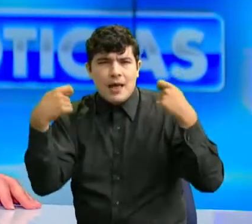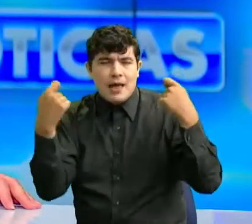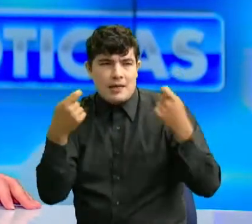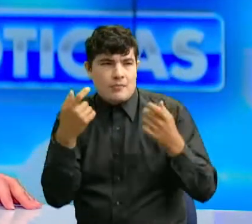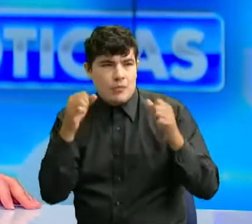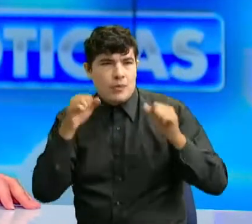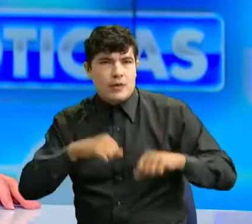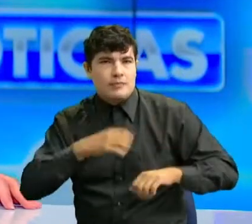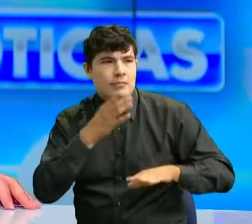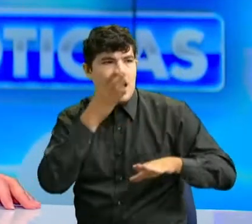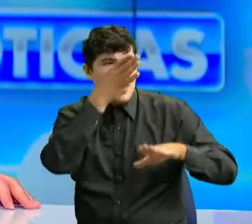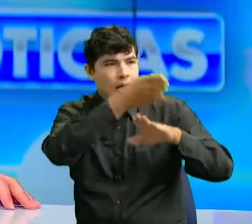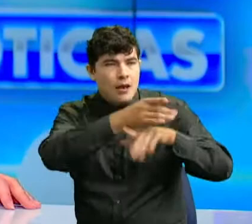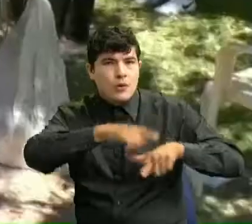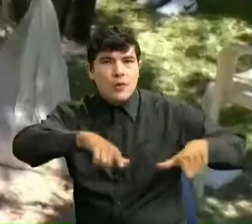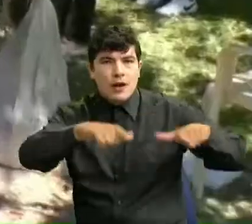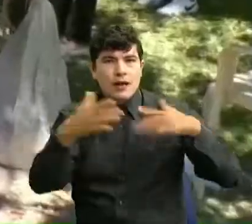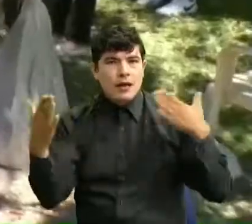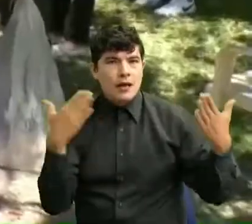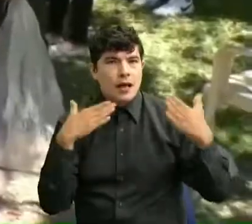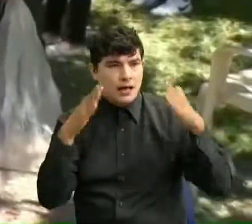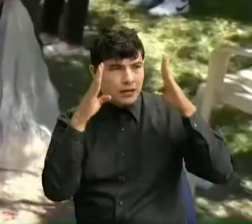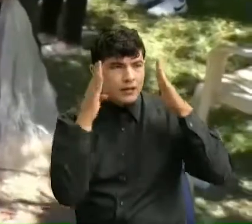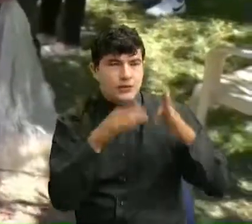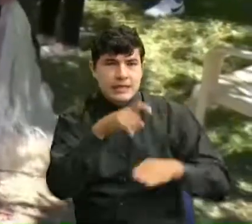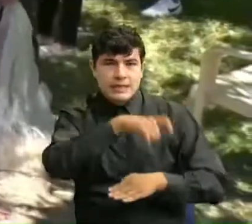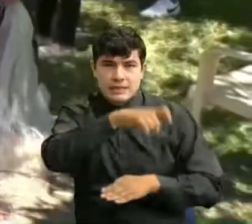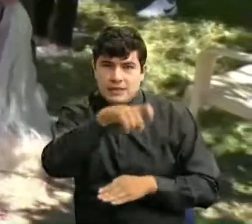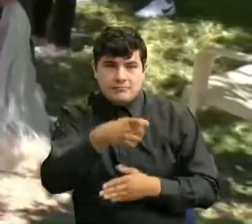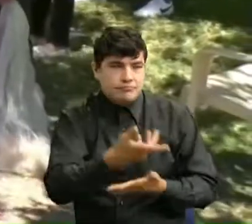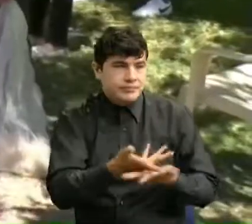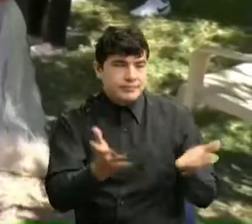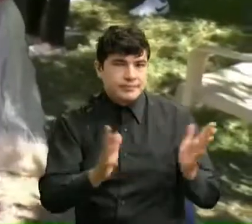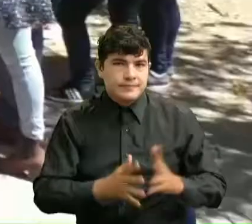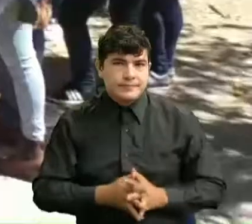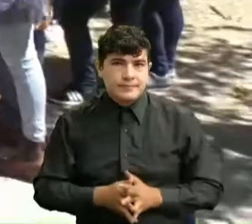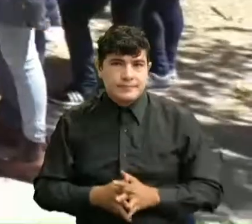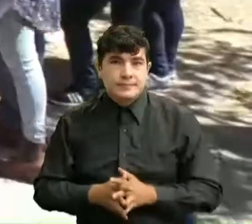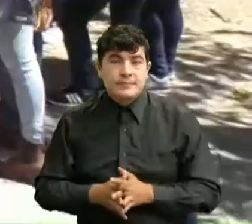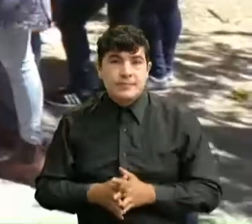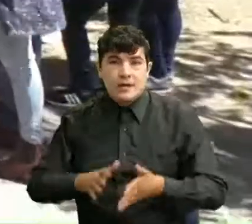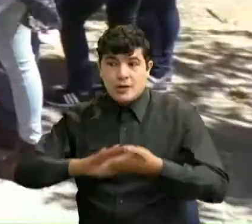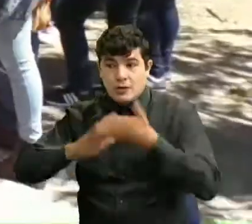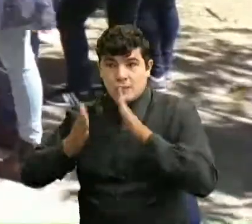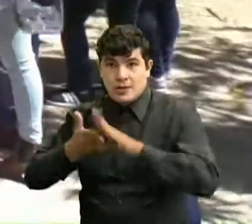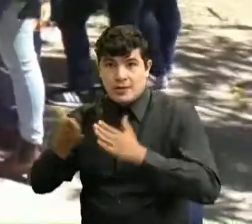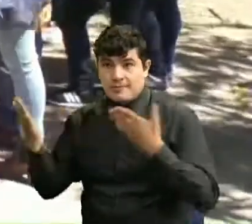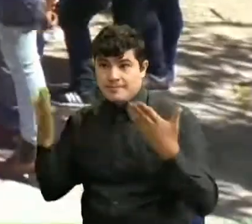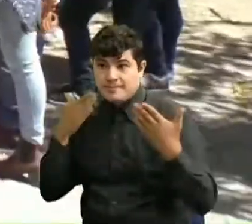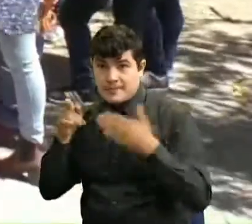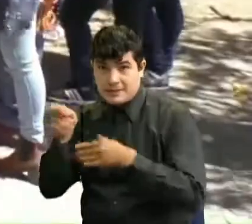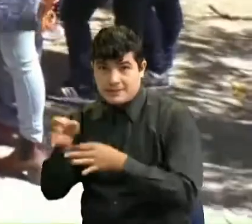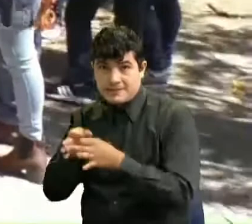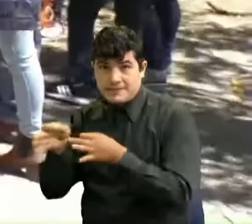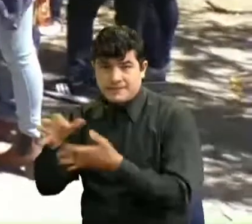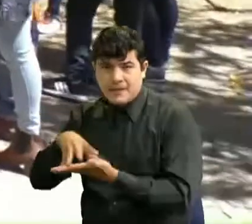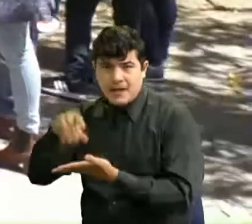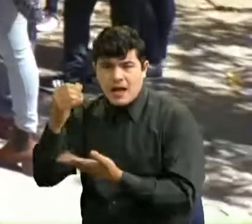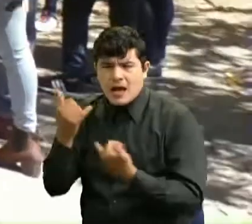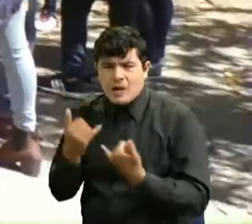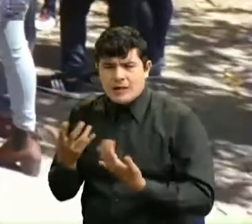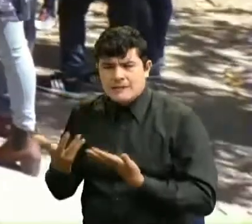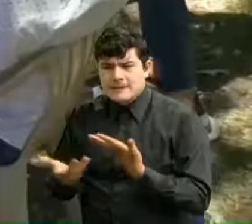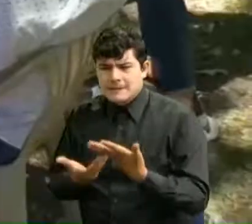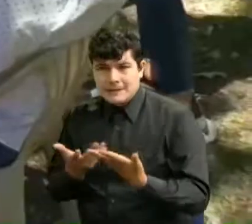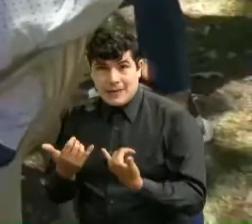necesidades del sector campesino. Las comunidades campesinas de las diferentes veredas del municipio de Málaga por estos días se